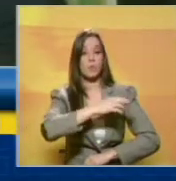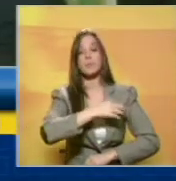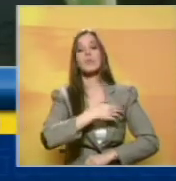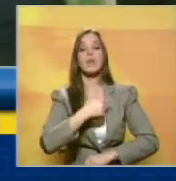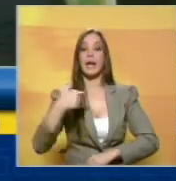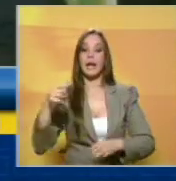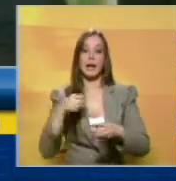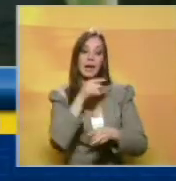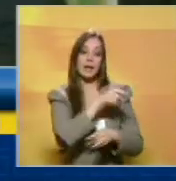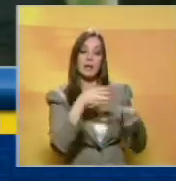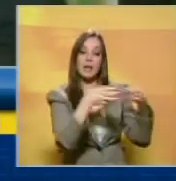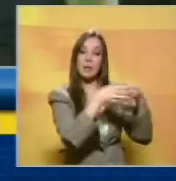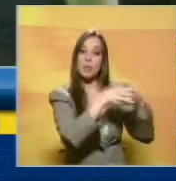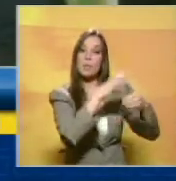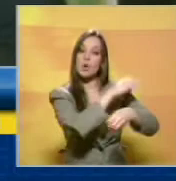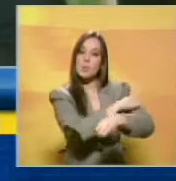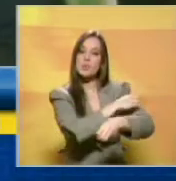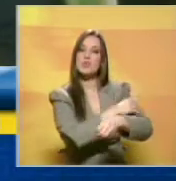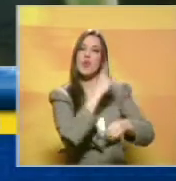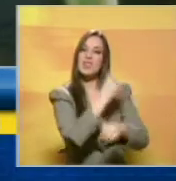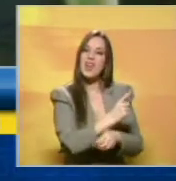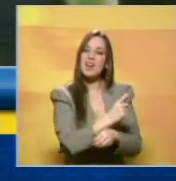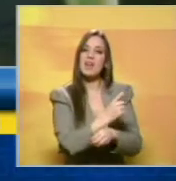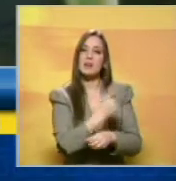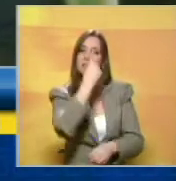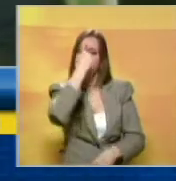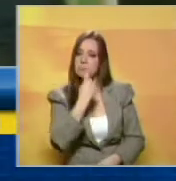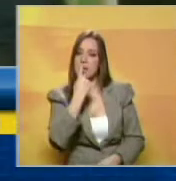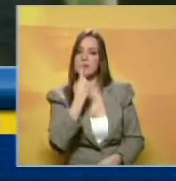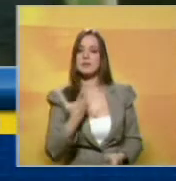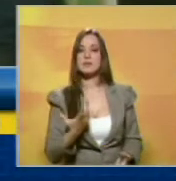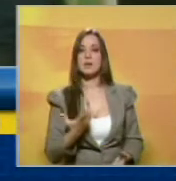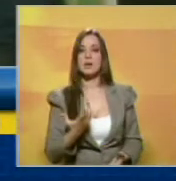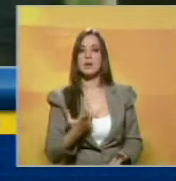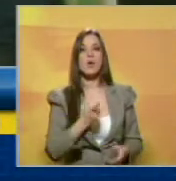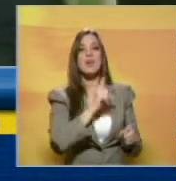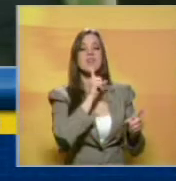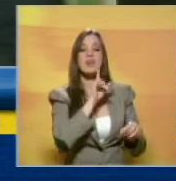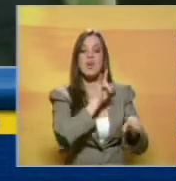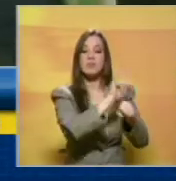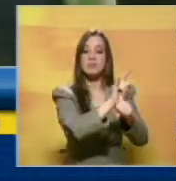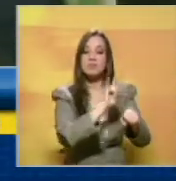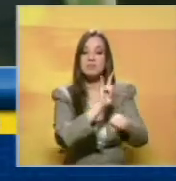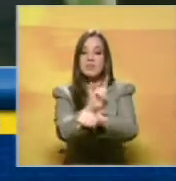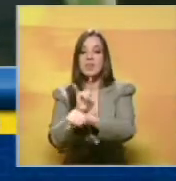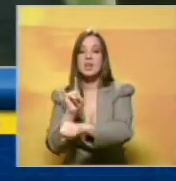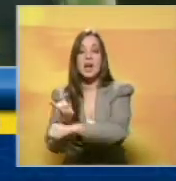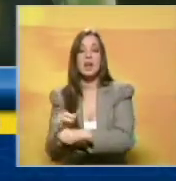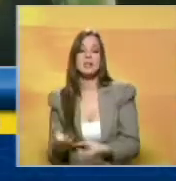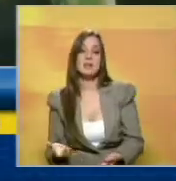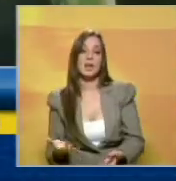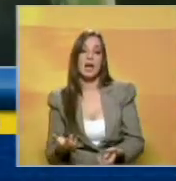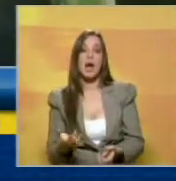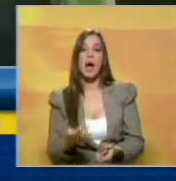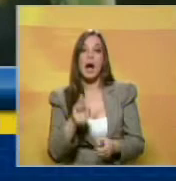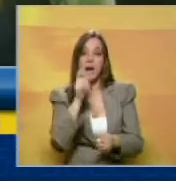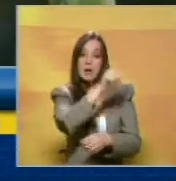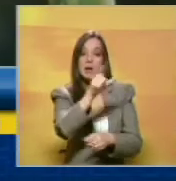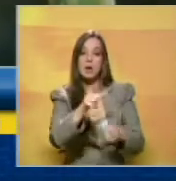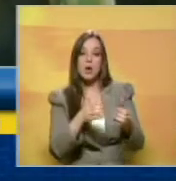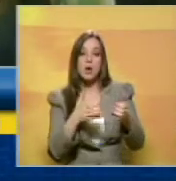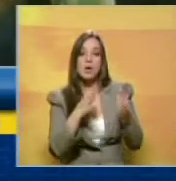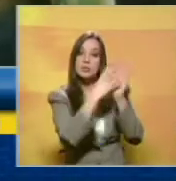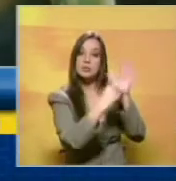de la oposición sea más sincero, que deje de estarle mintiendo especialmente a sus seguidores. Yo creo que tienen como